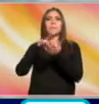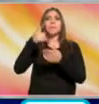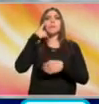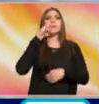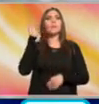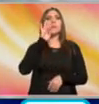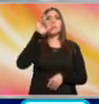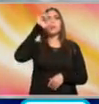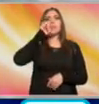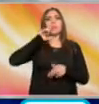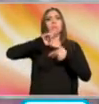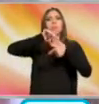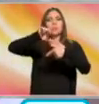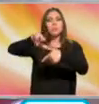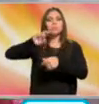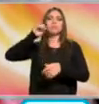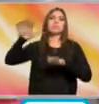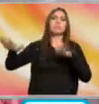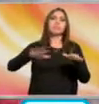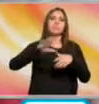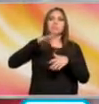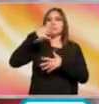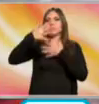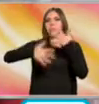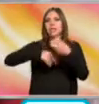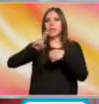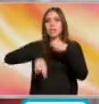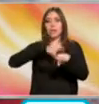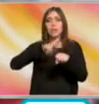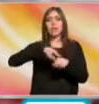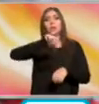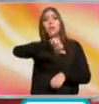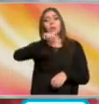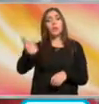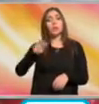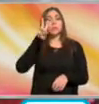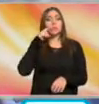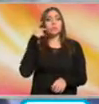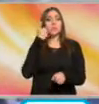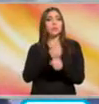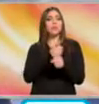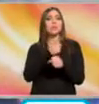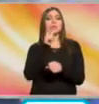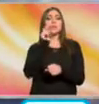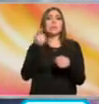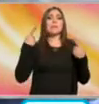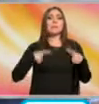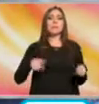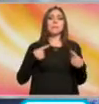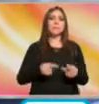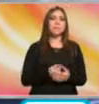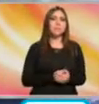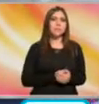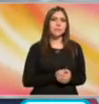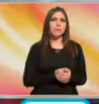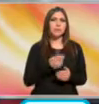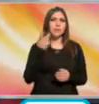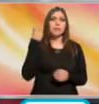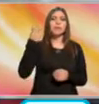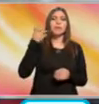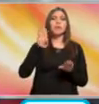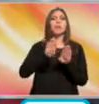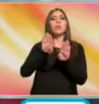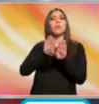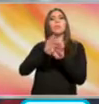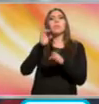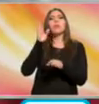caso de desastre, ¿no? Tenemos voluntariado social, que son todas las personas que no precisamente están en este rango de formación